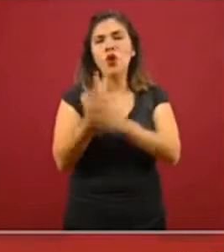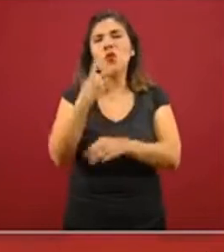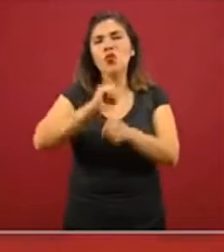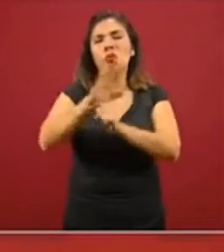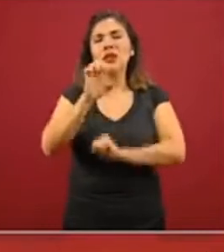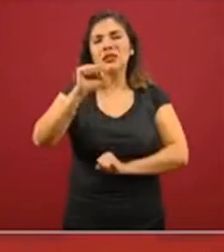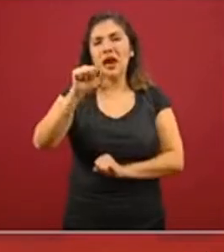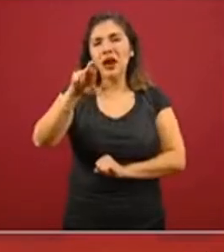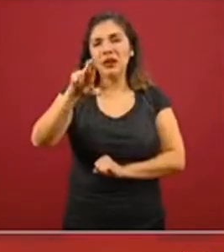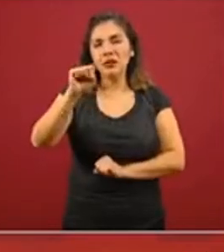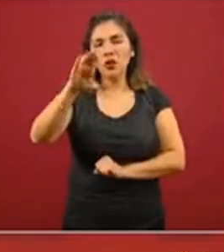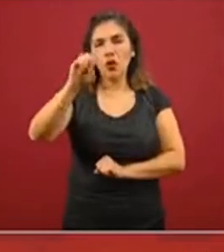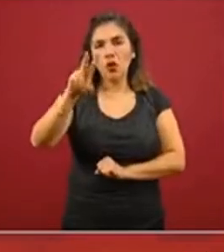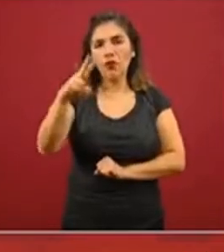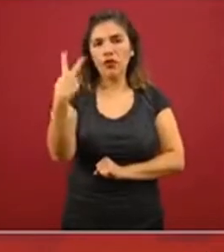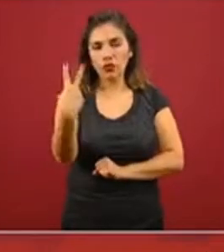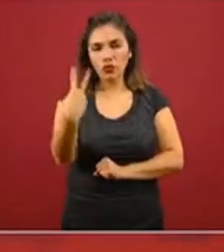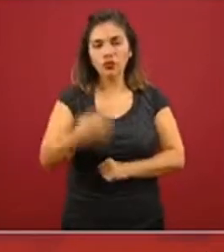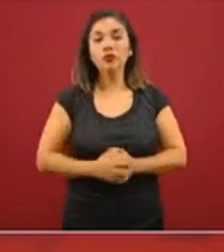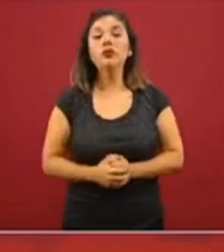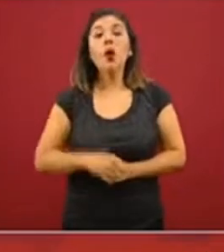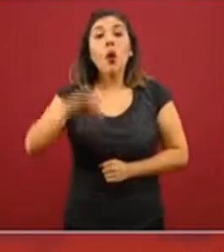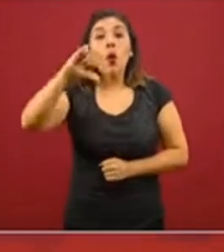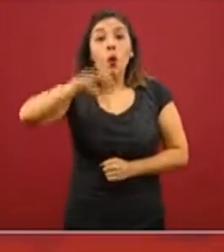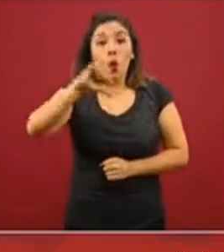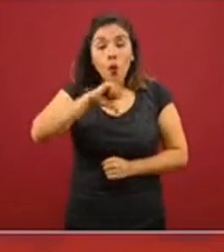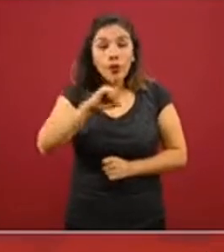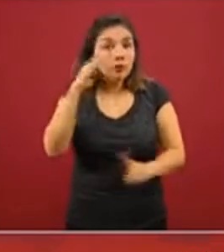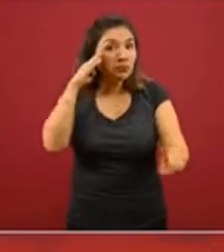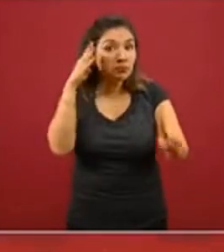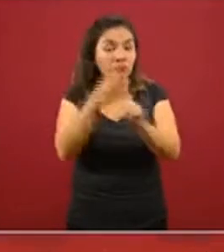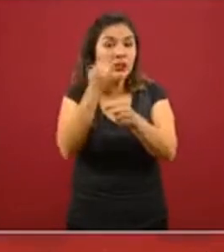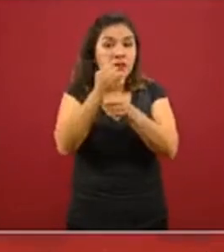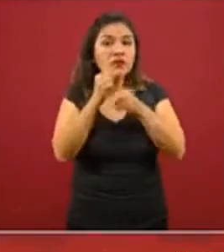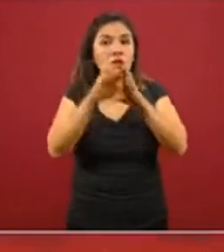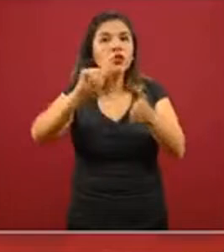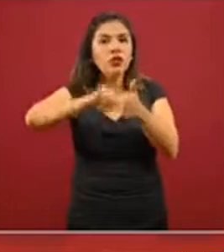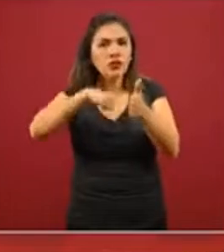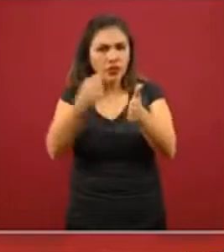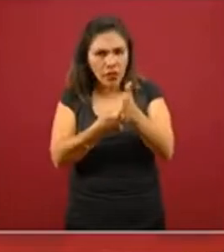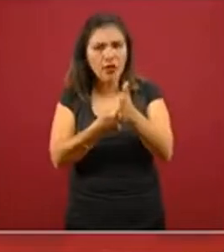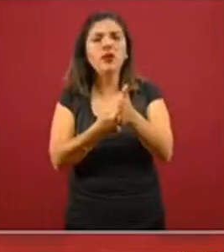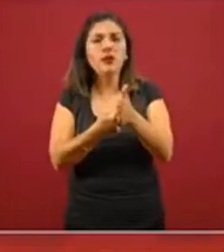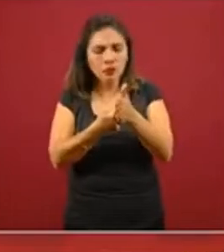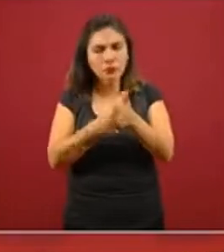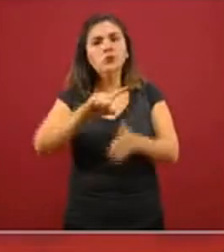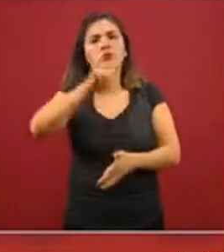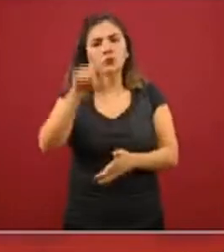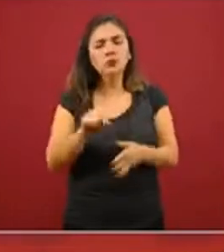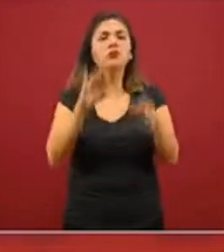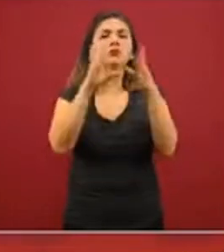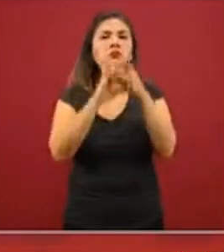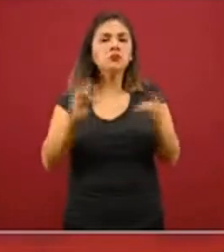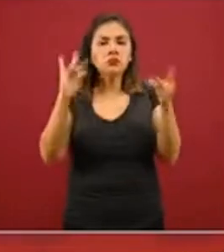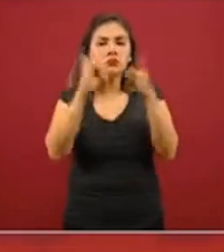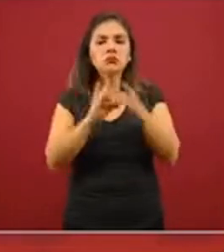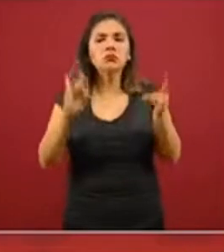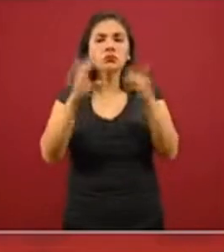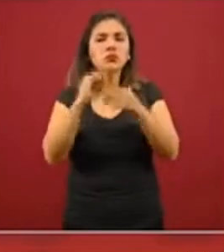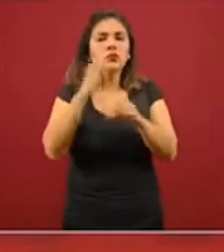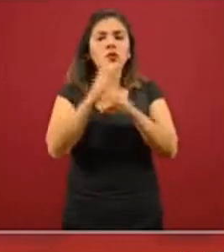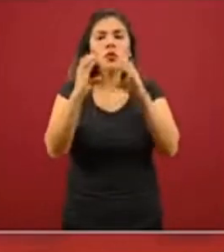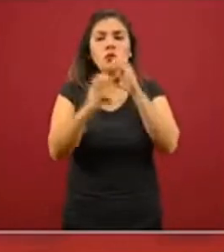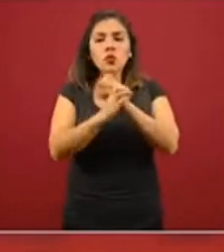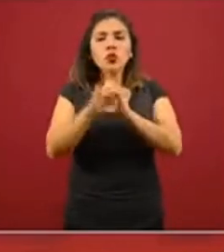coronavirus SARS-CoV-2. Hoy vamos a enfocarnos al informe técnico, vamos a comentar elementos